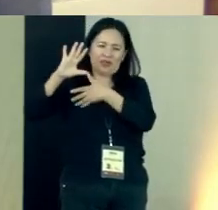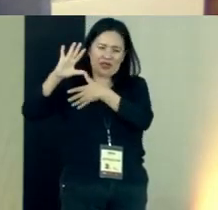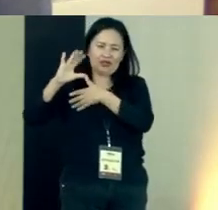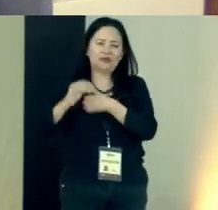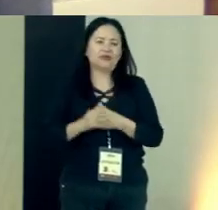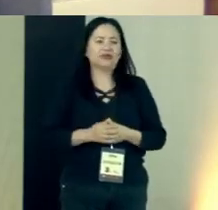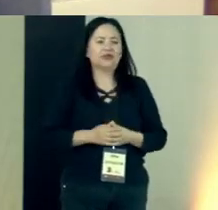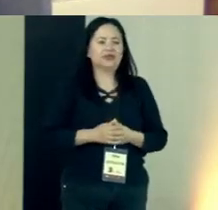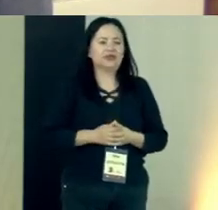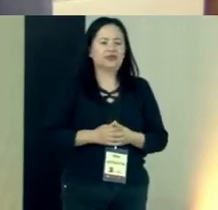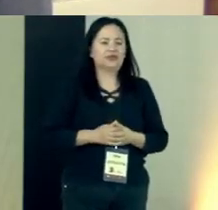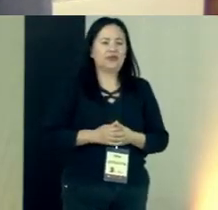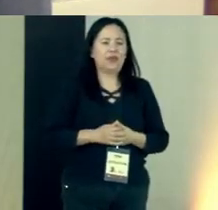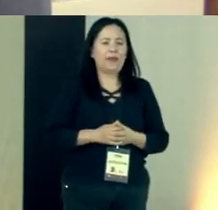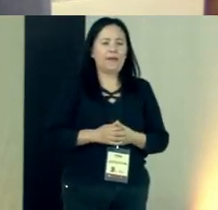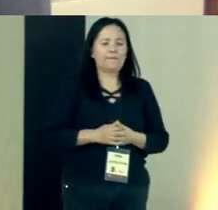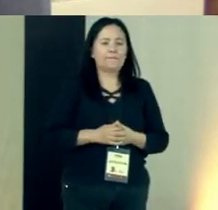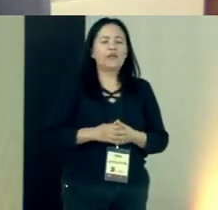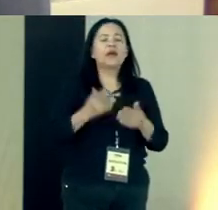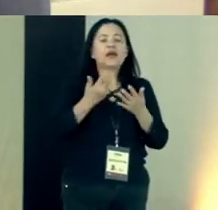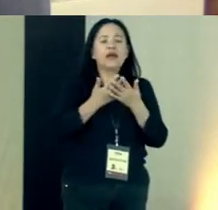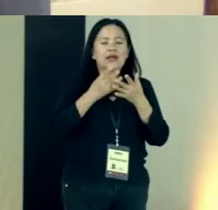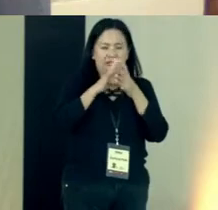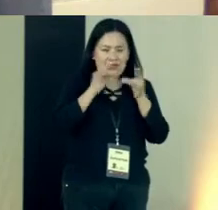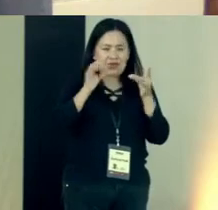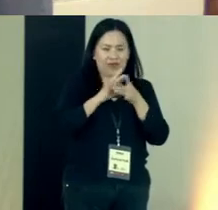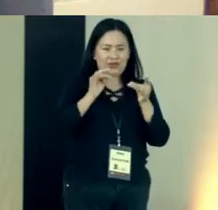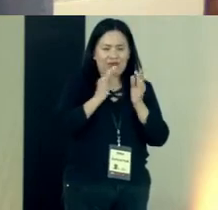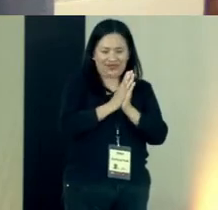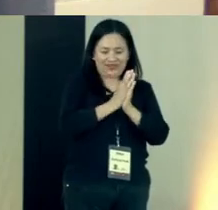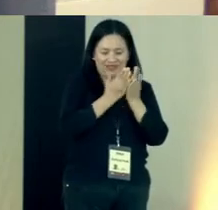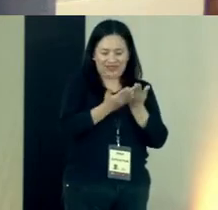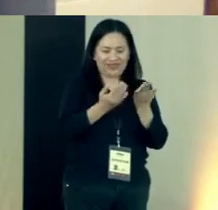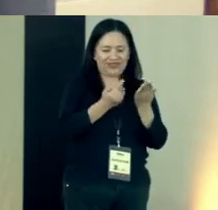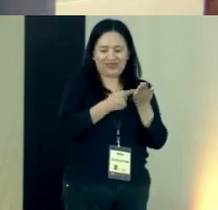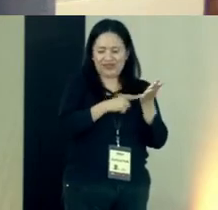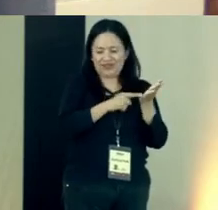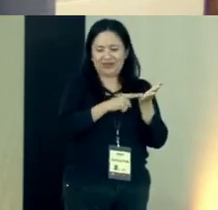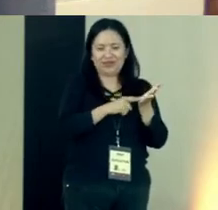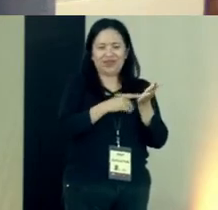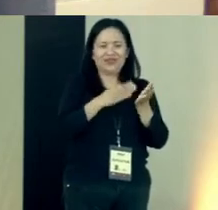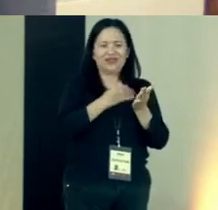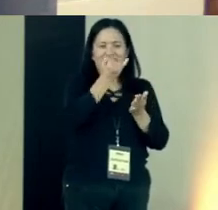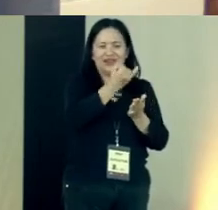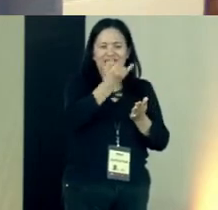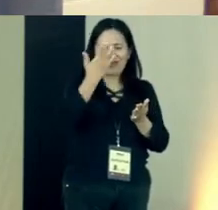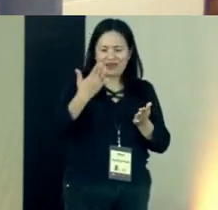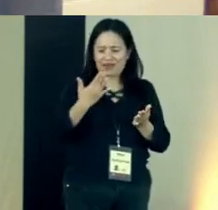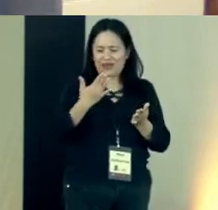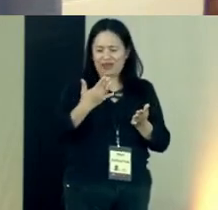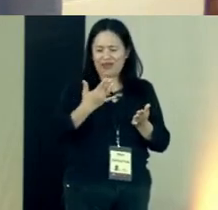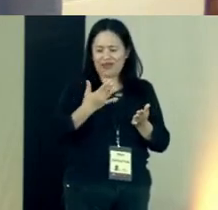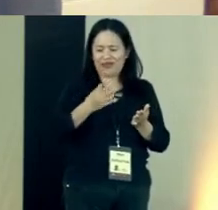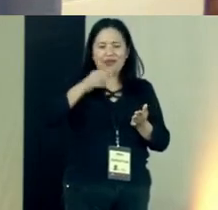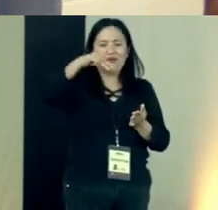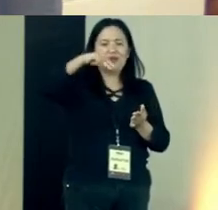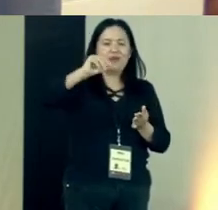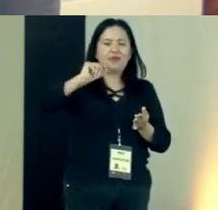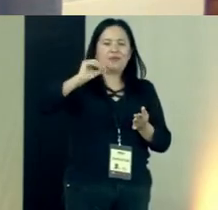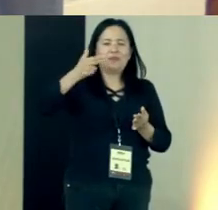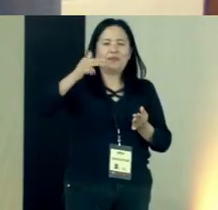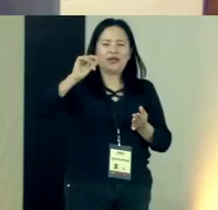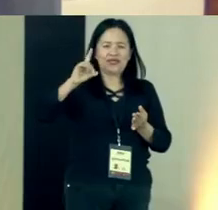Y bueno, quiero también señalar que la edición del fondo tiene la imagen de Machado de Assis con